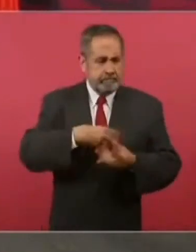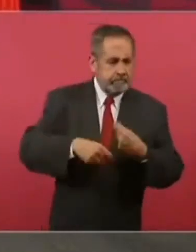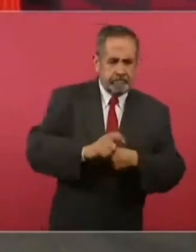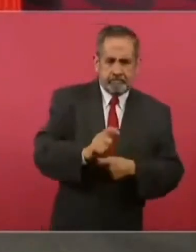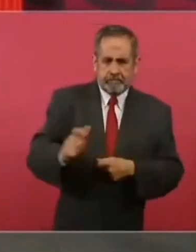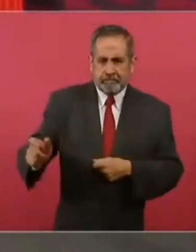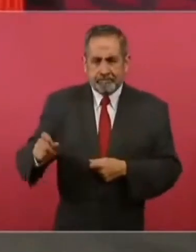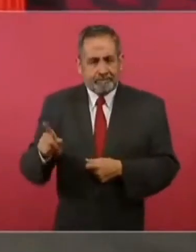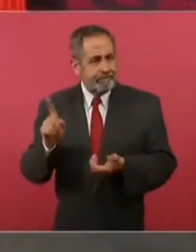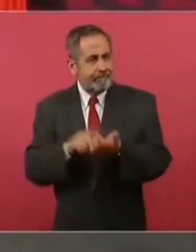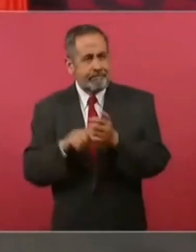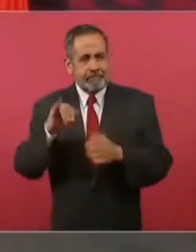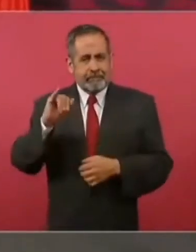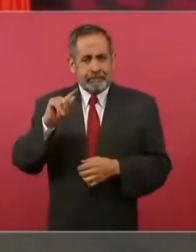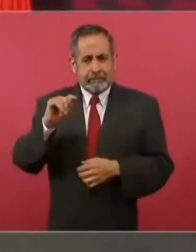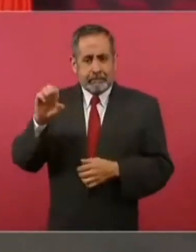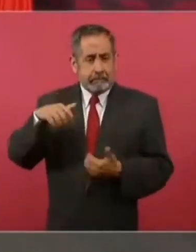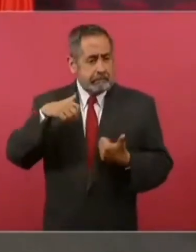del ISSSTE.